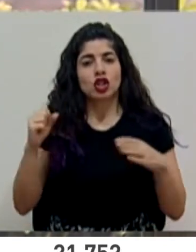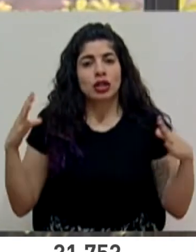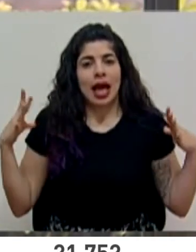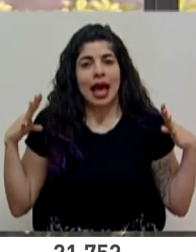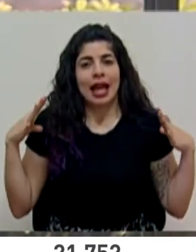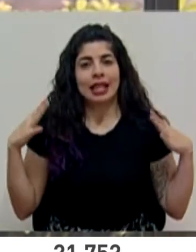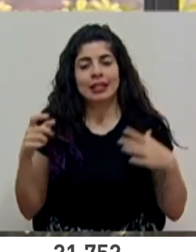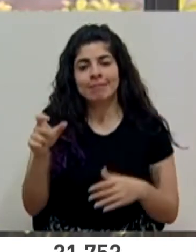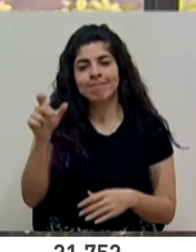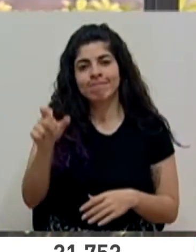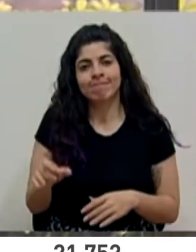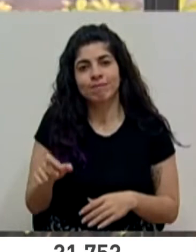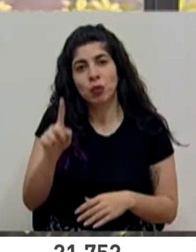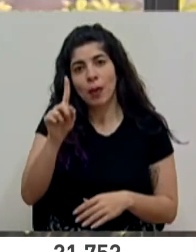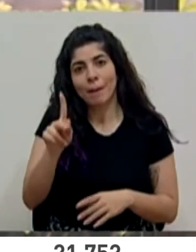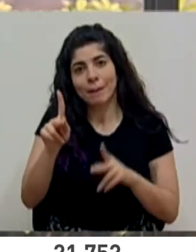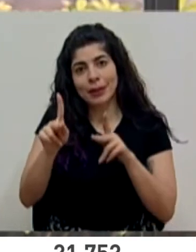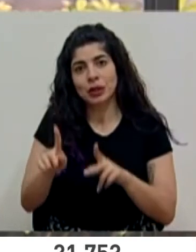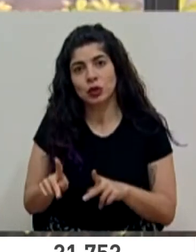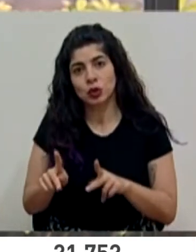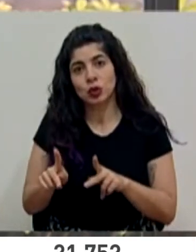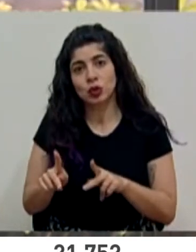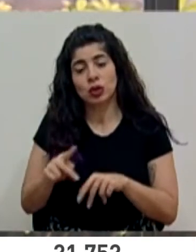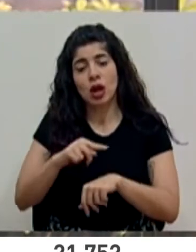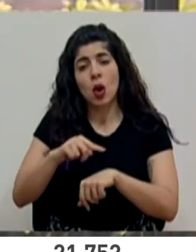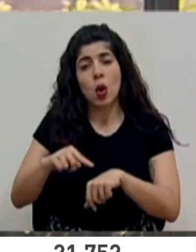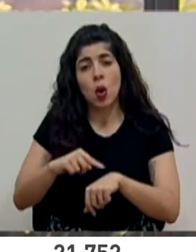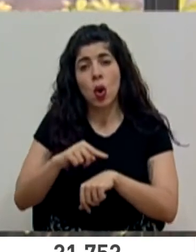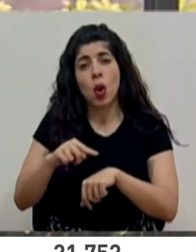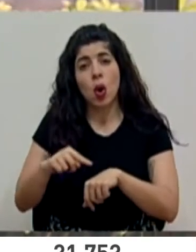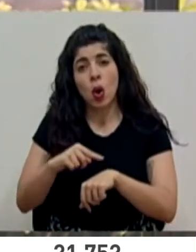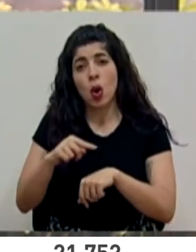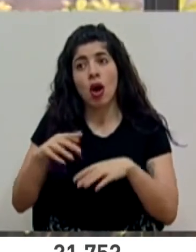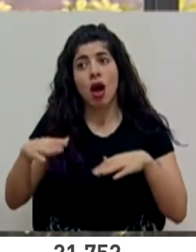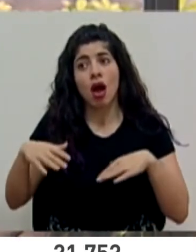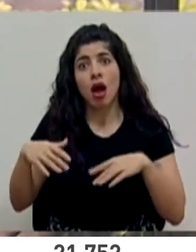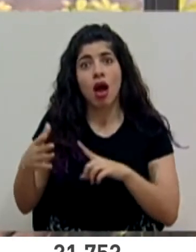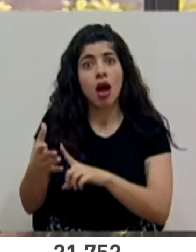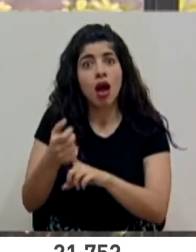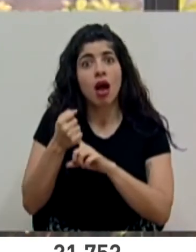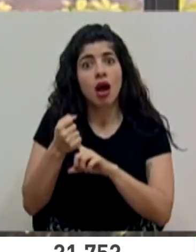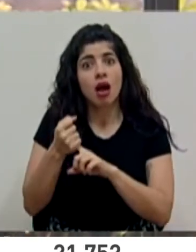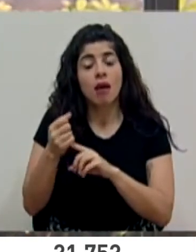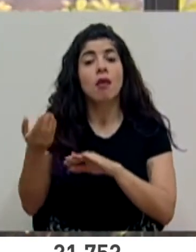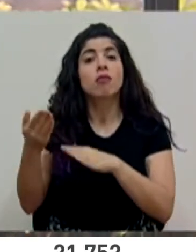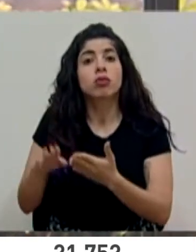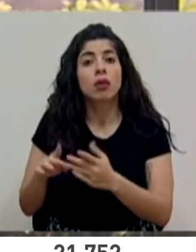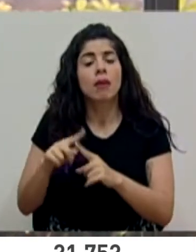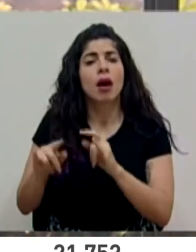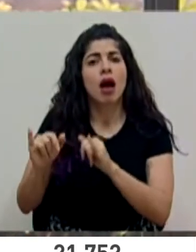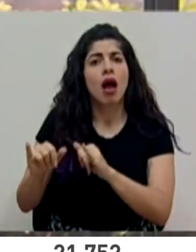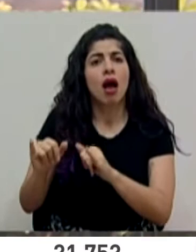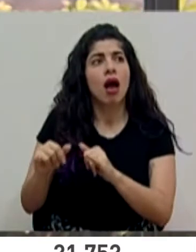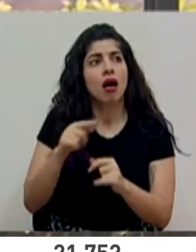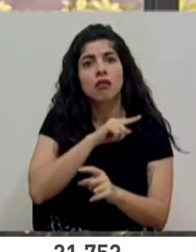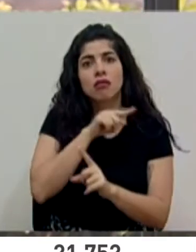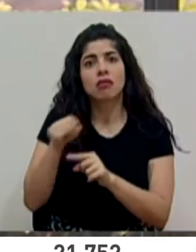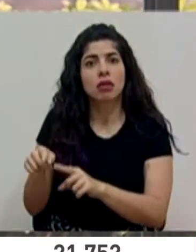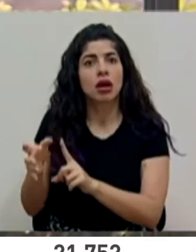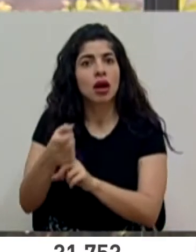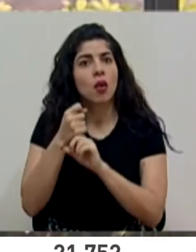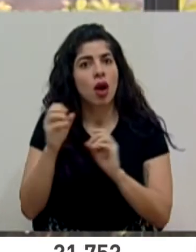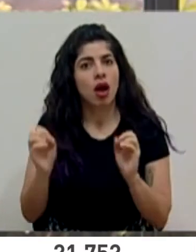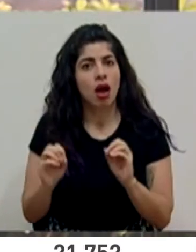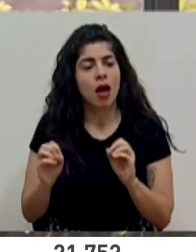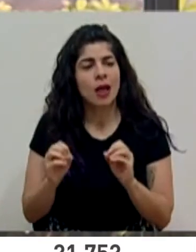el caso del fallecimiento de una persona que pasó varias horas sin que fuera recogido por ningún cuerpo, por ninguna autoridad. ¿Cuál es la posición